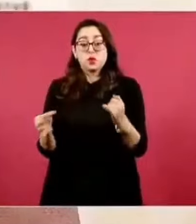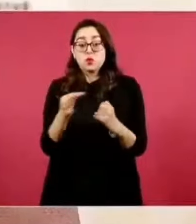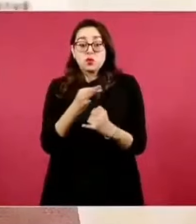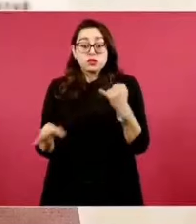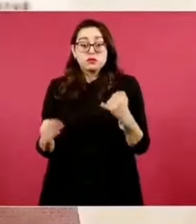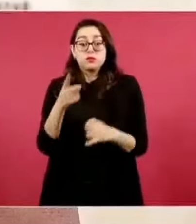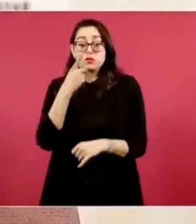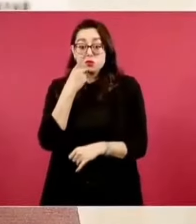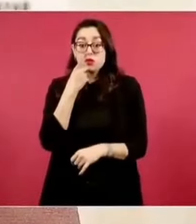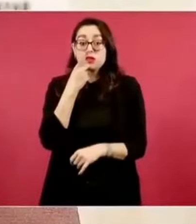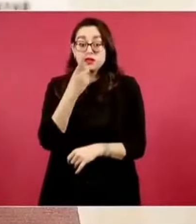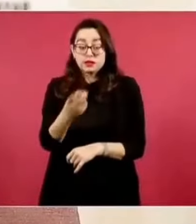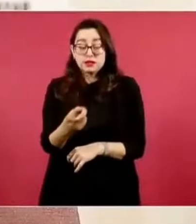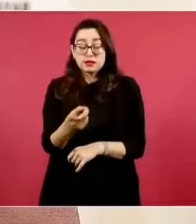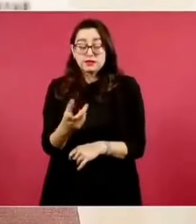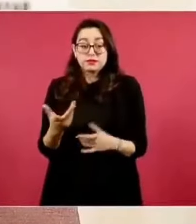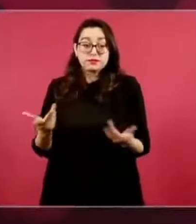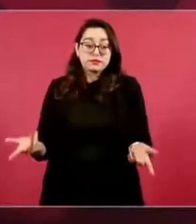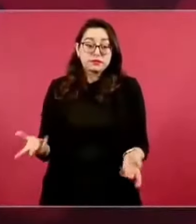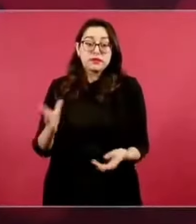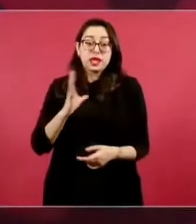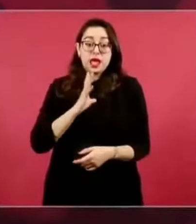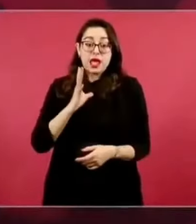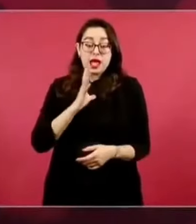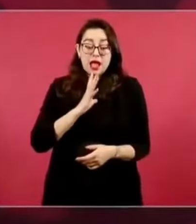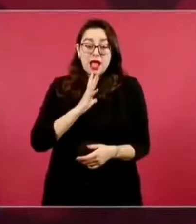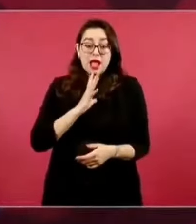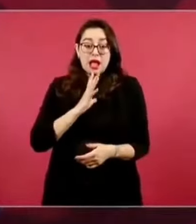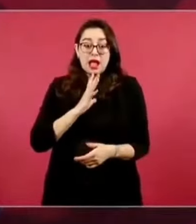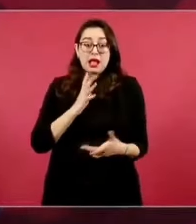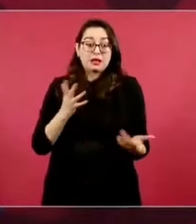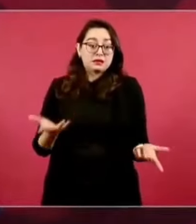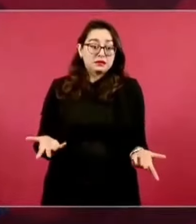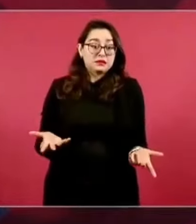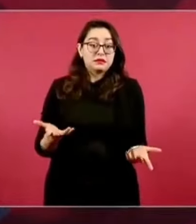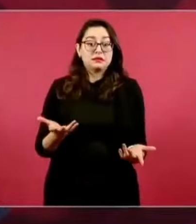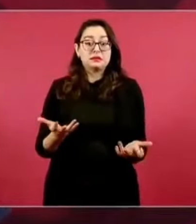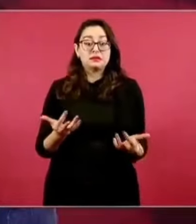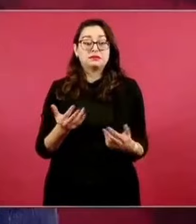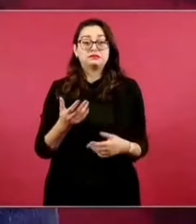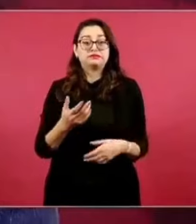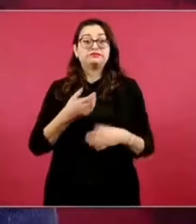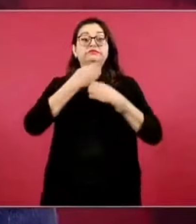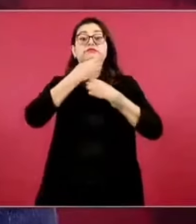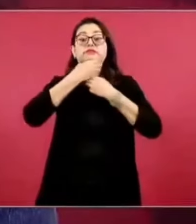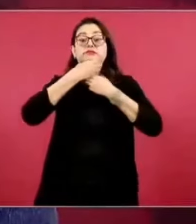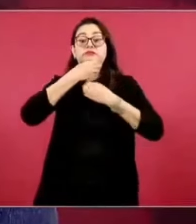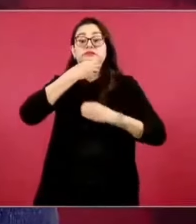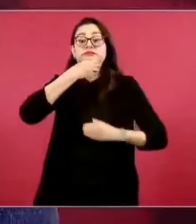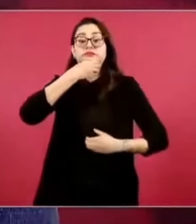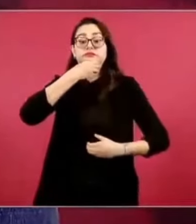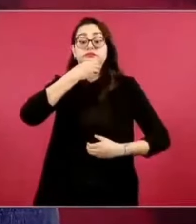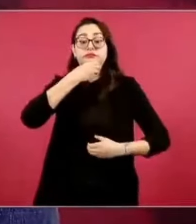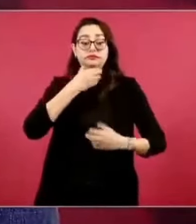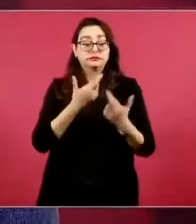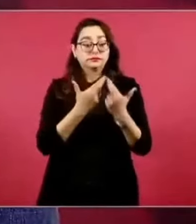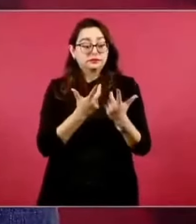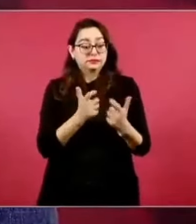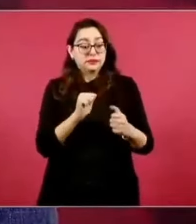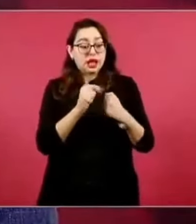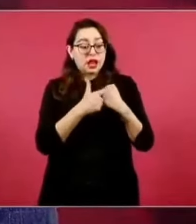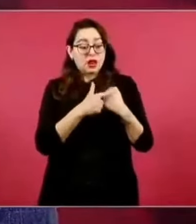de 20 30 40 causas de ese daño y para eso se necesita hacer una metodología